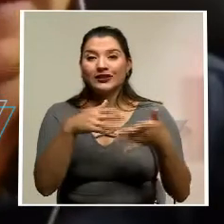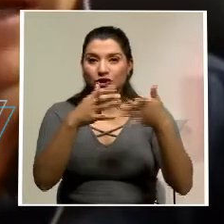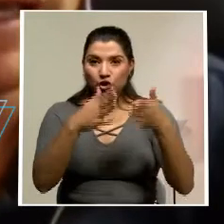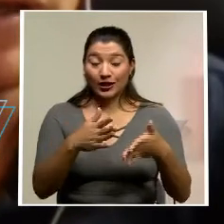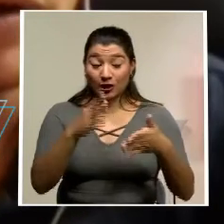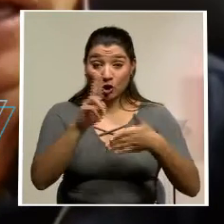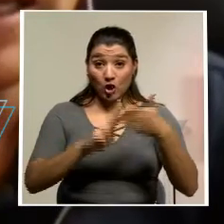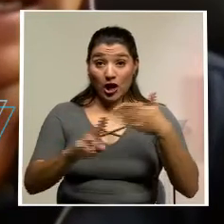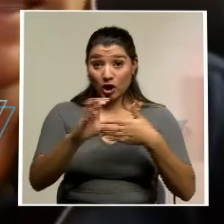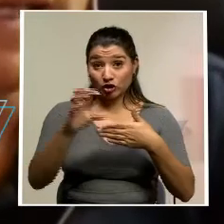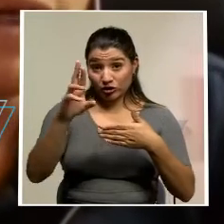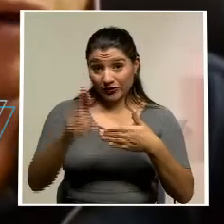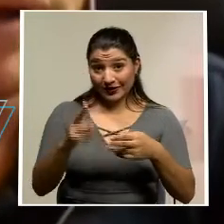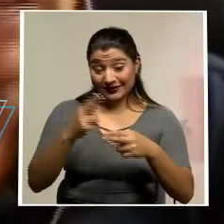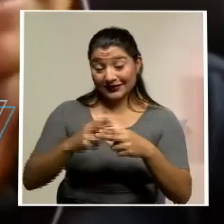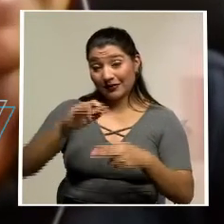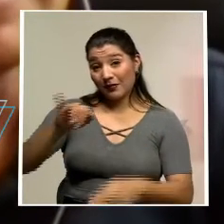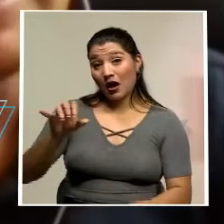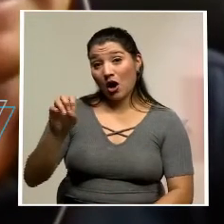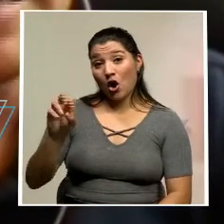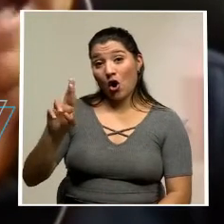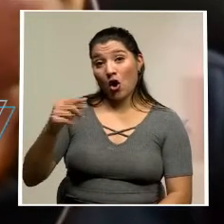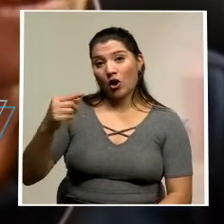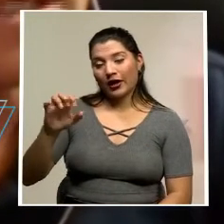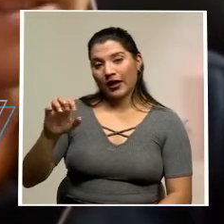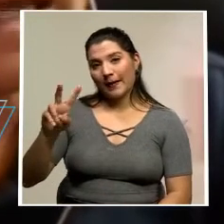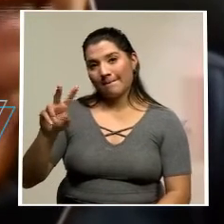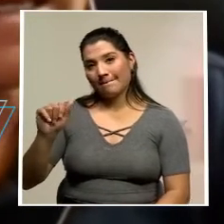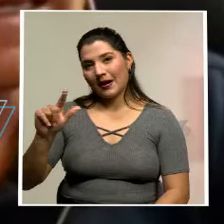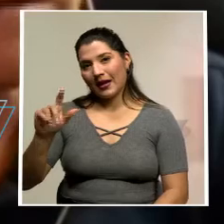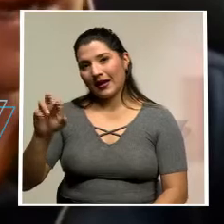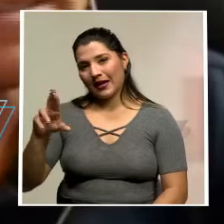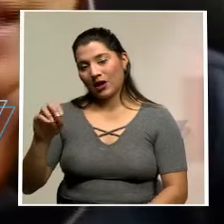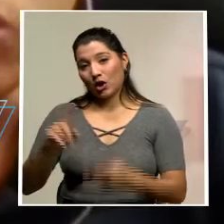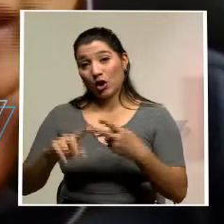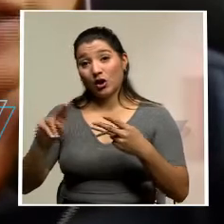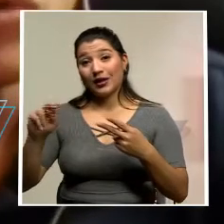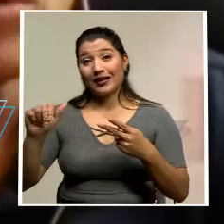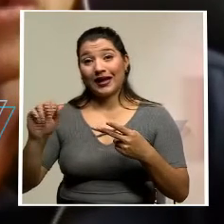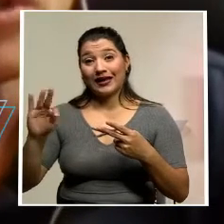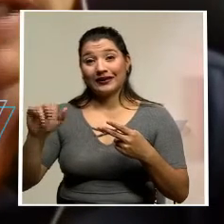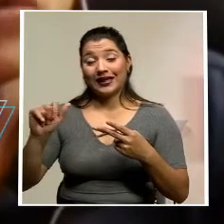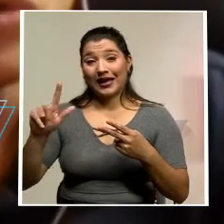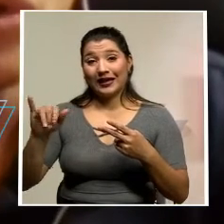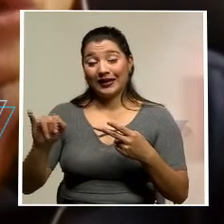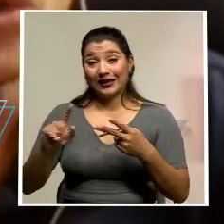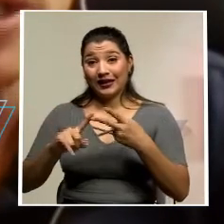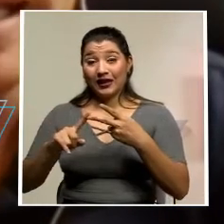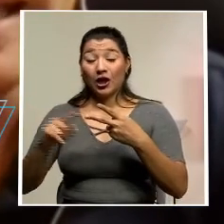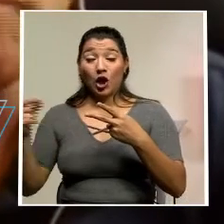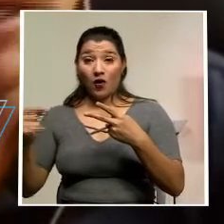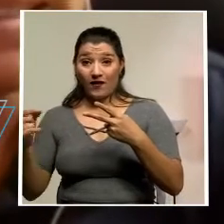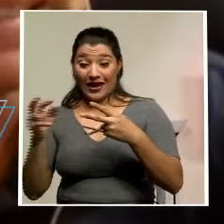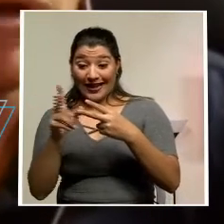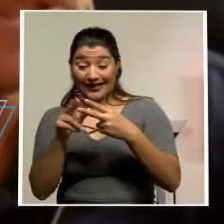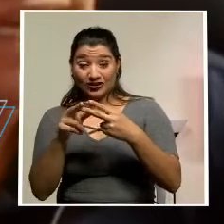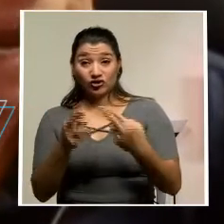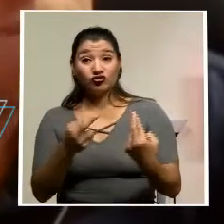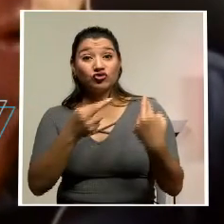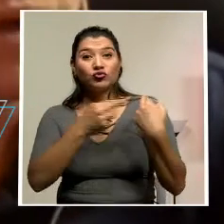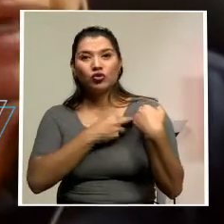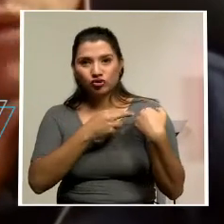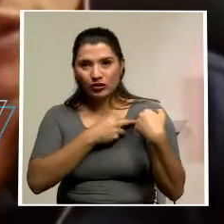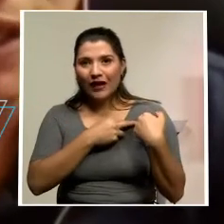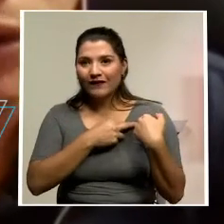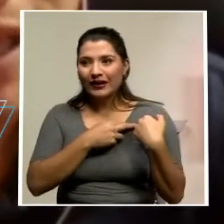Jorge Valerio y Natalie Gobel, que ambos están realizando estos muestreos de